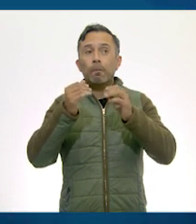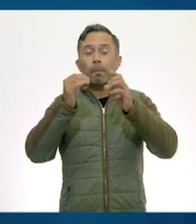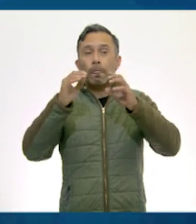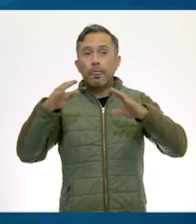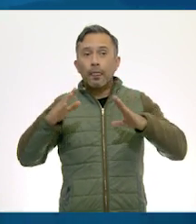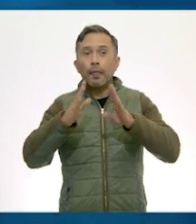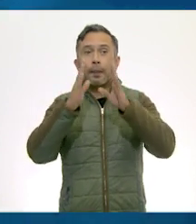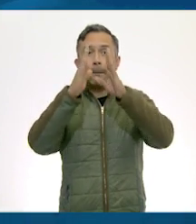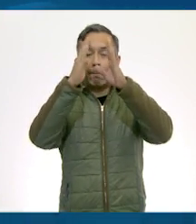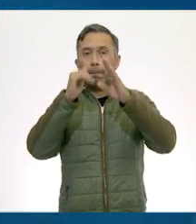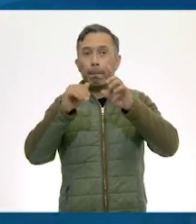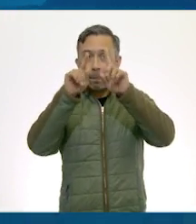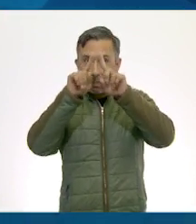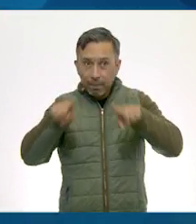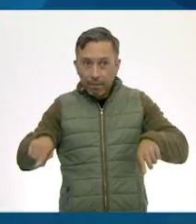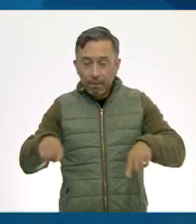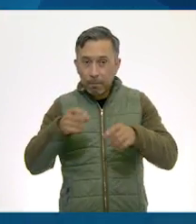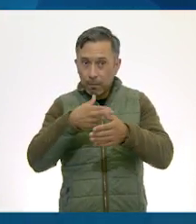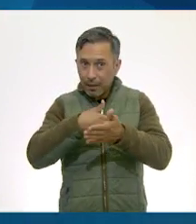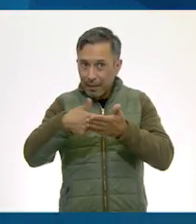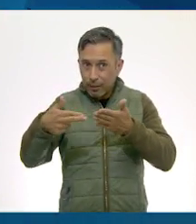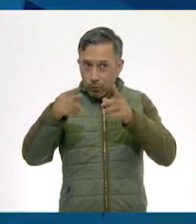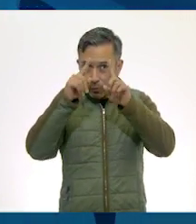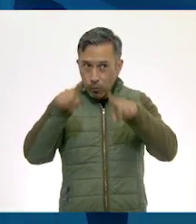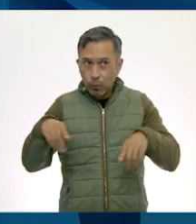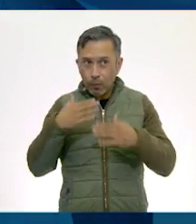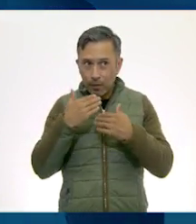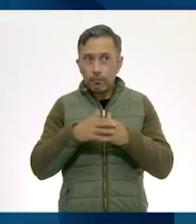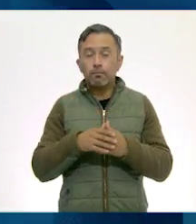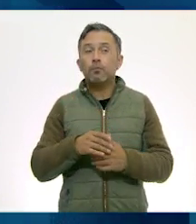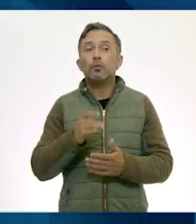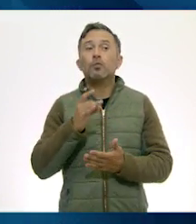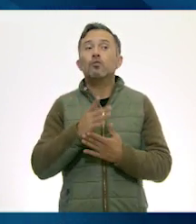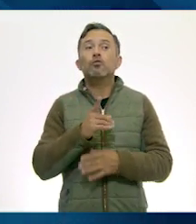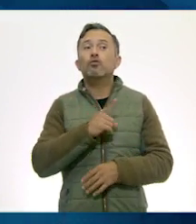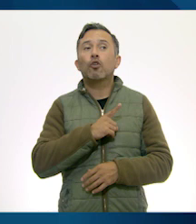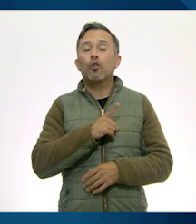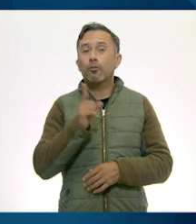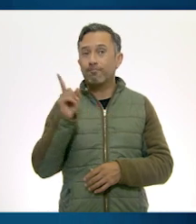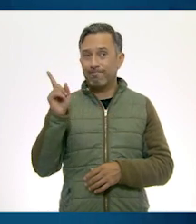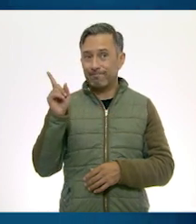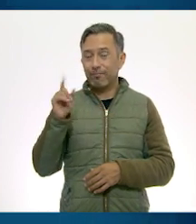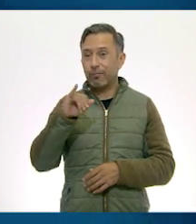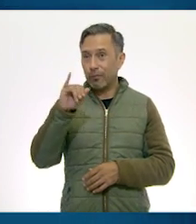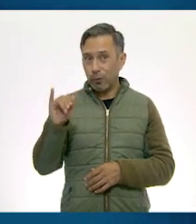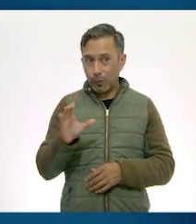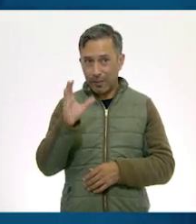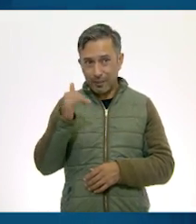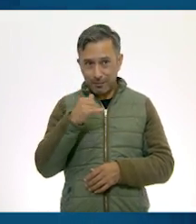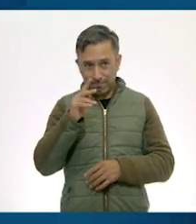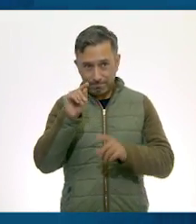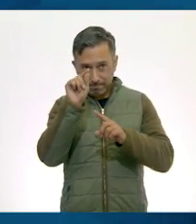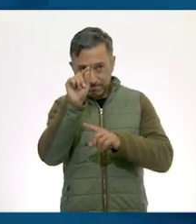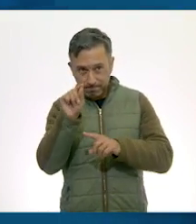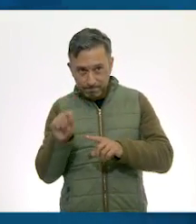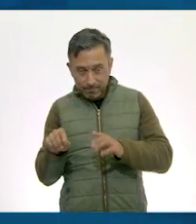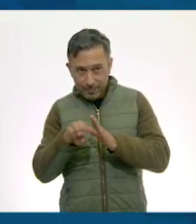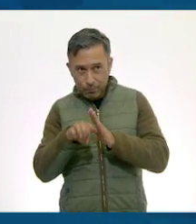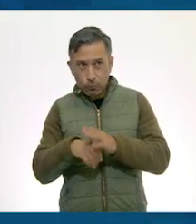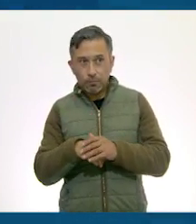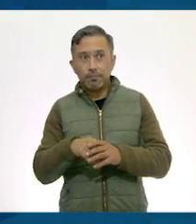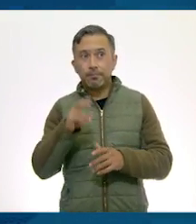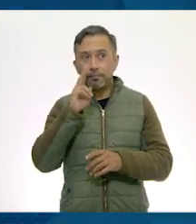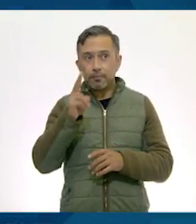solo en la parte donde Juan Carlos encontró el ejemplo. por lo que estas líneas curvas